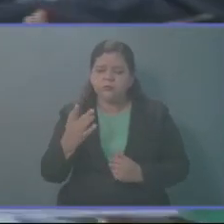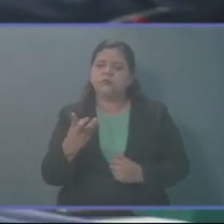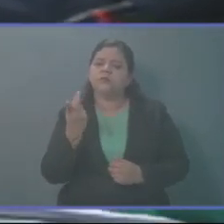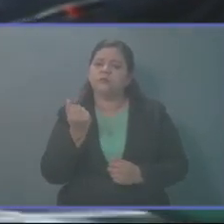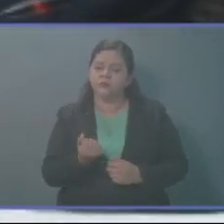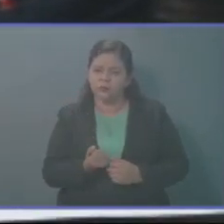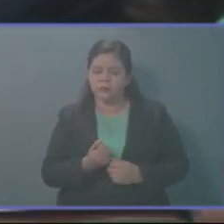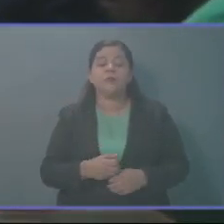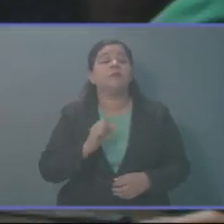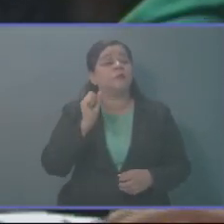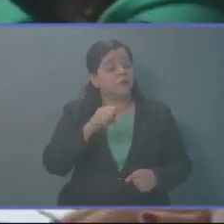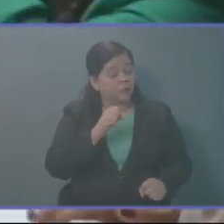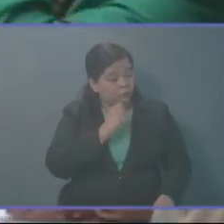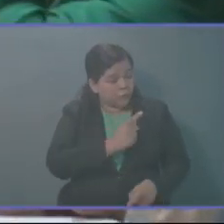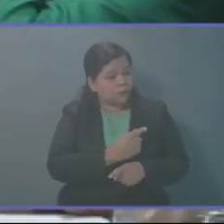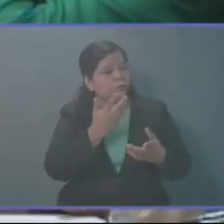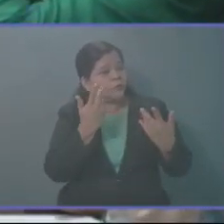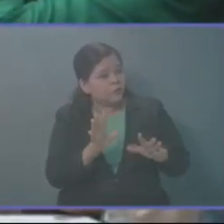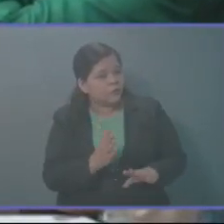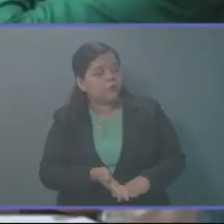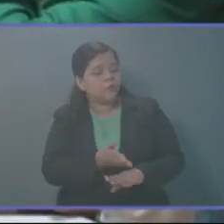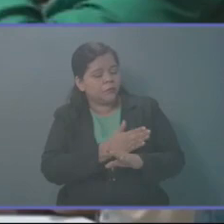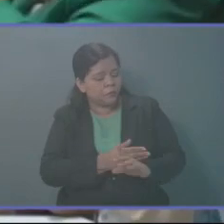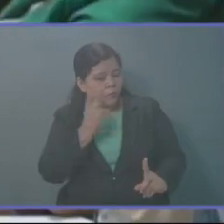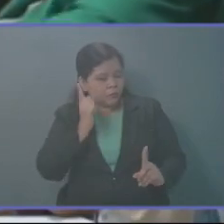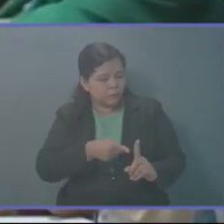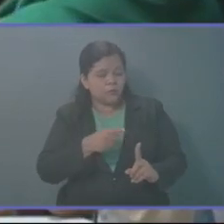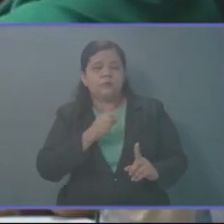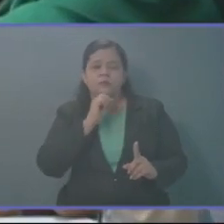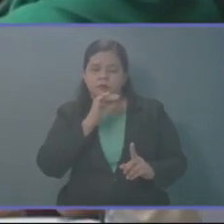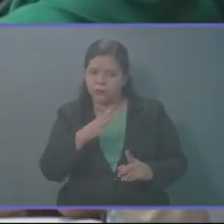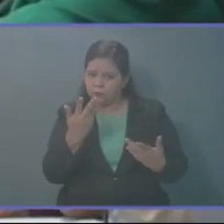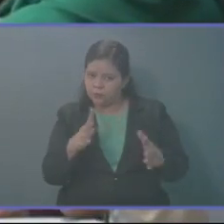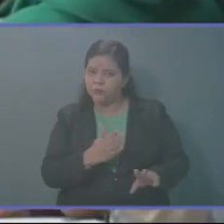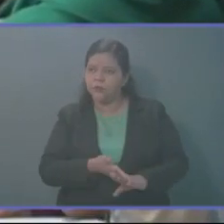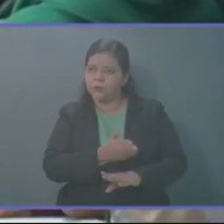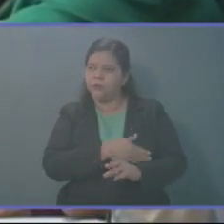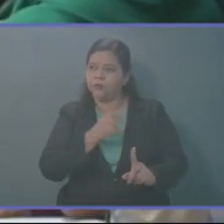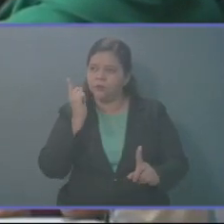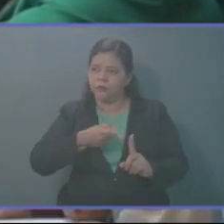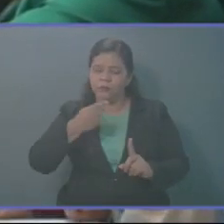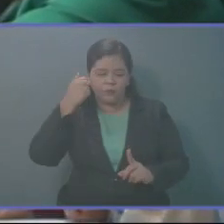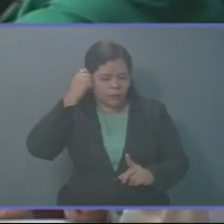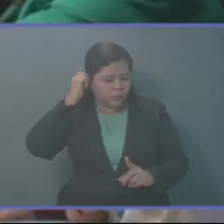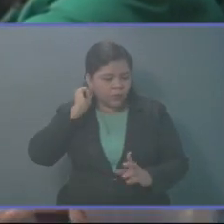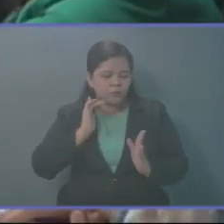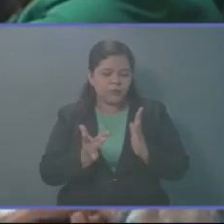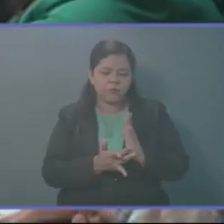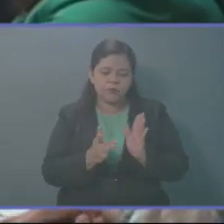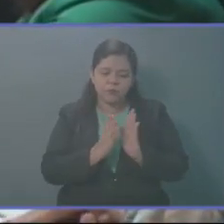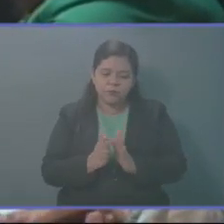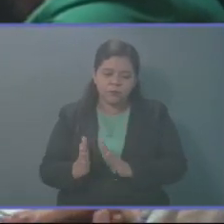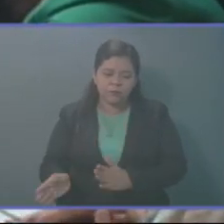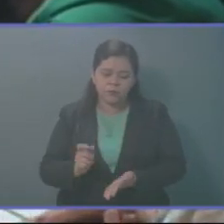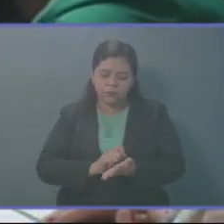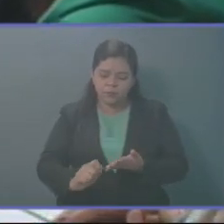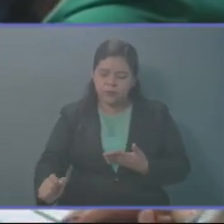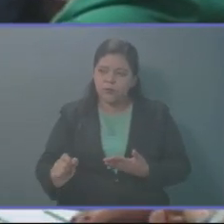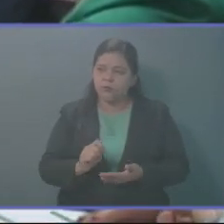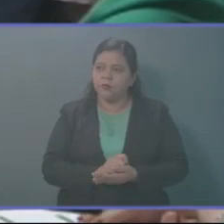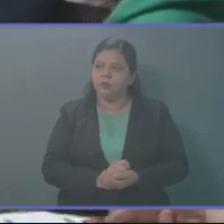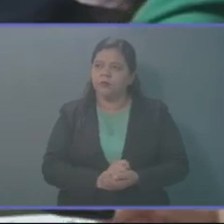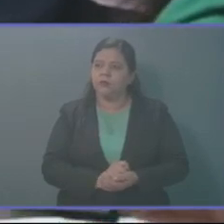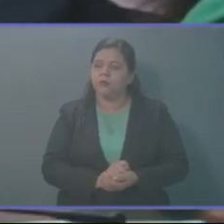Ya se le dio instrucción antes al del viernes, Sí. del jueves, perdón. Ya se le dio instrucción aquí al técnico para que elabore la nota.